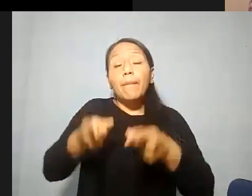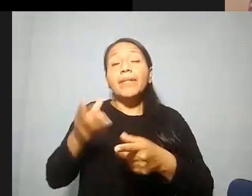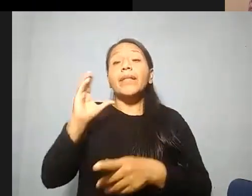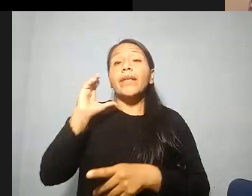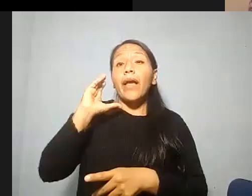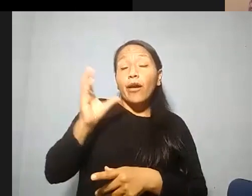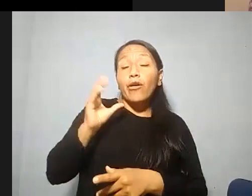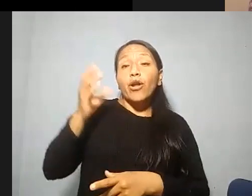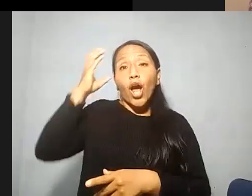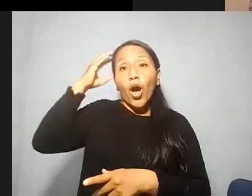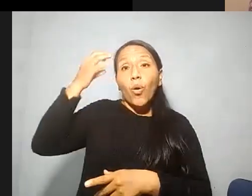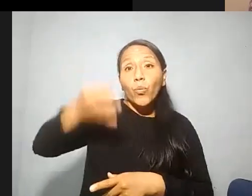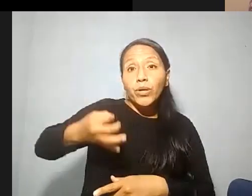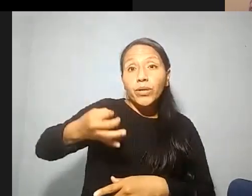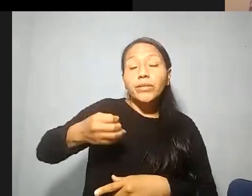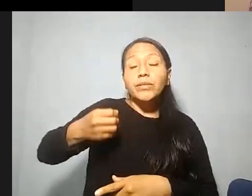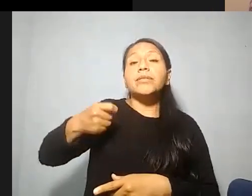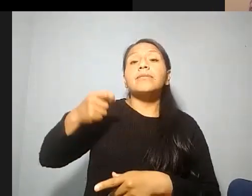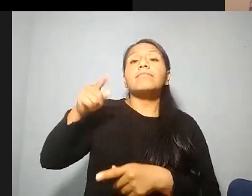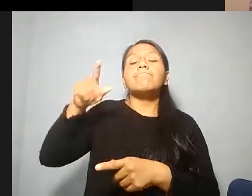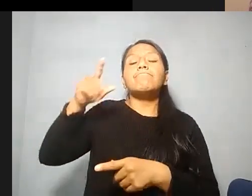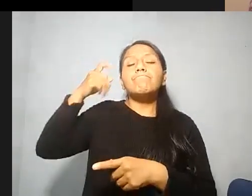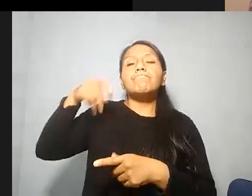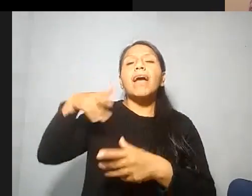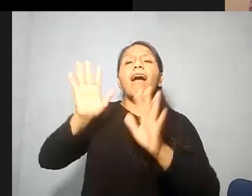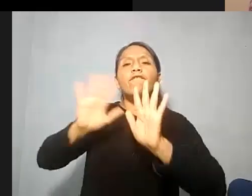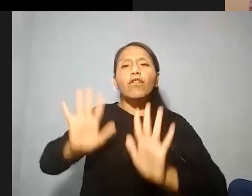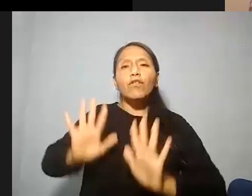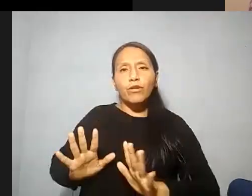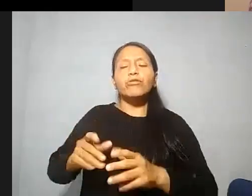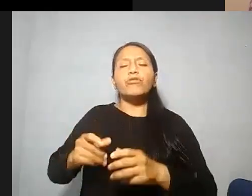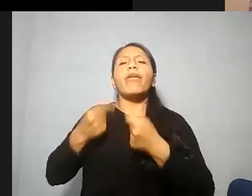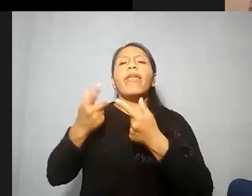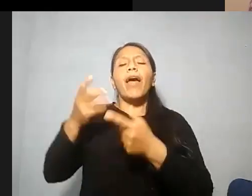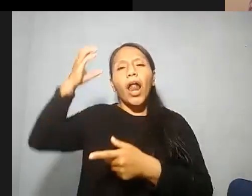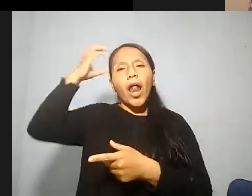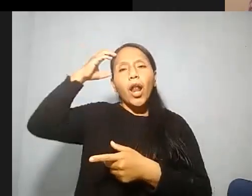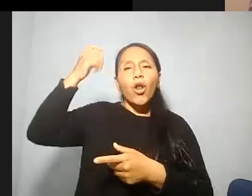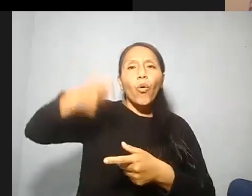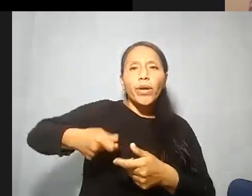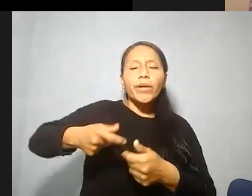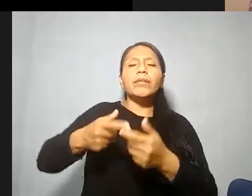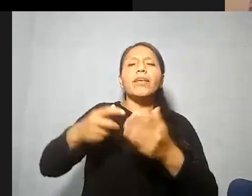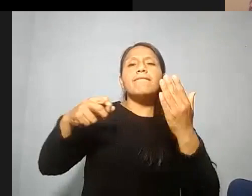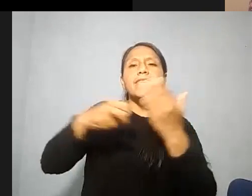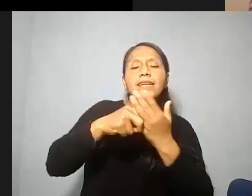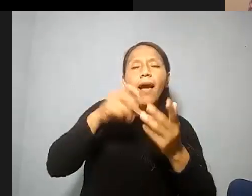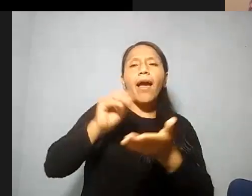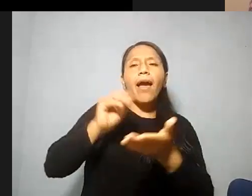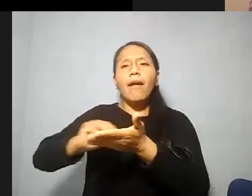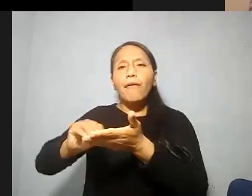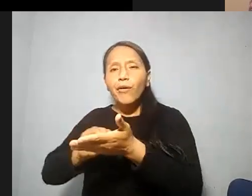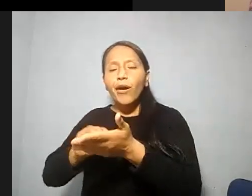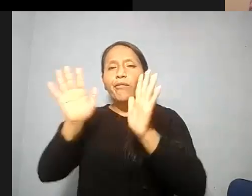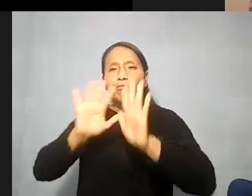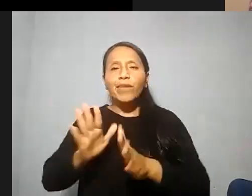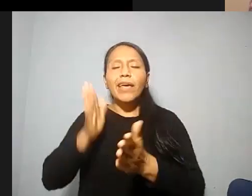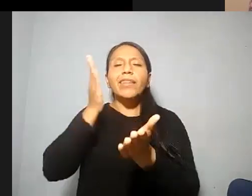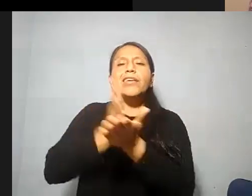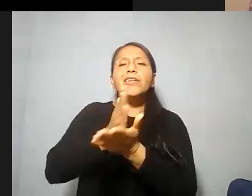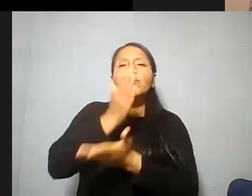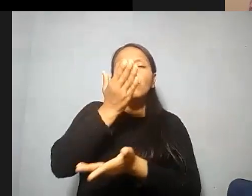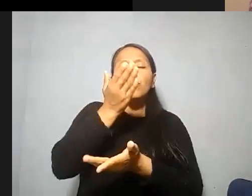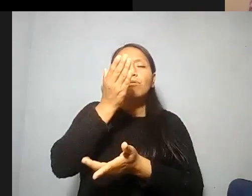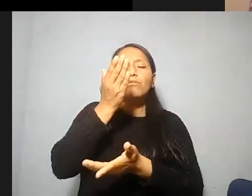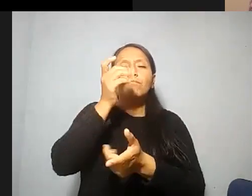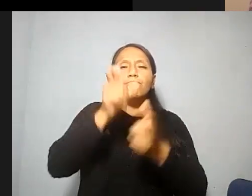jueces a dar formación a los jueces, a los fiscales y a los abogados en derechos de personas con discapacidad, porque